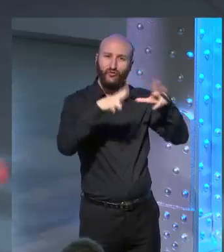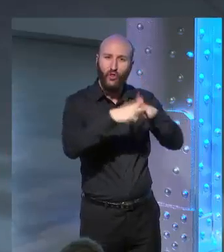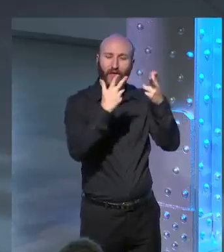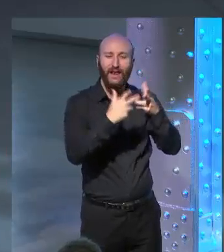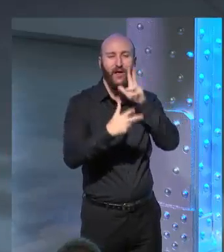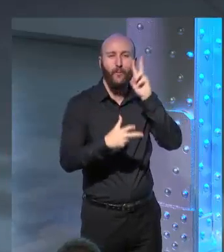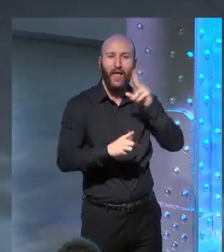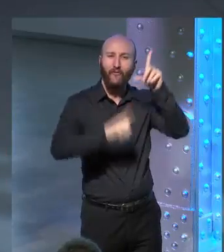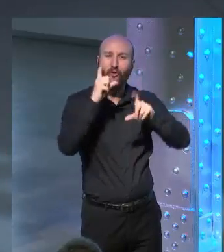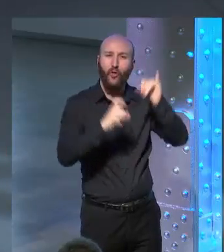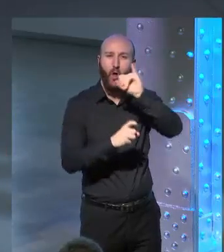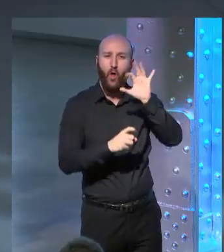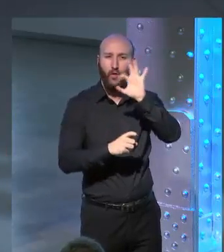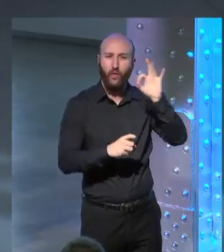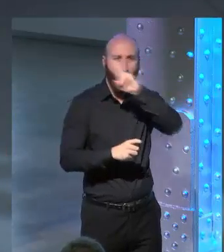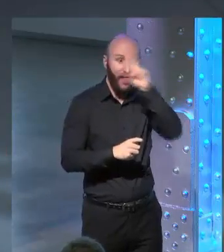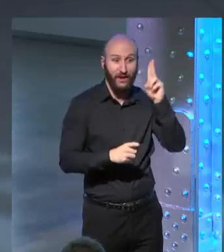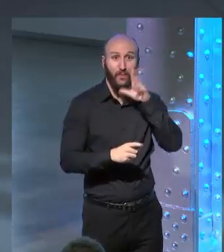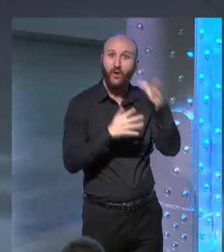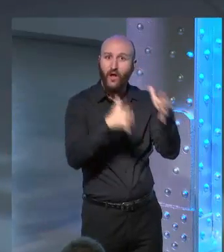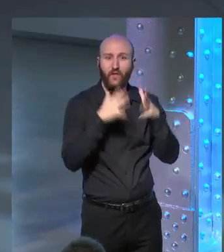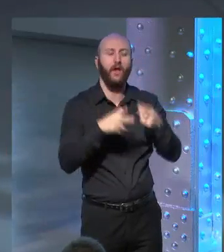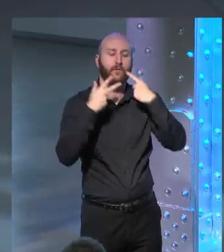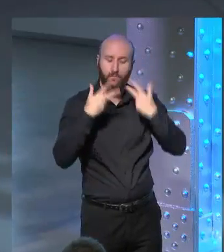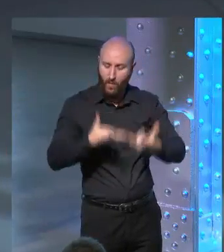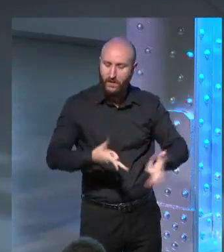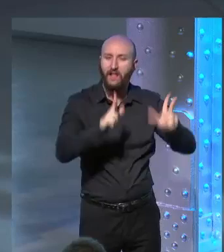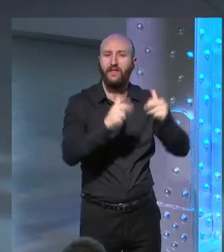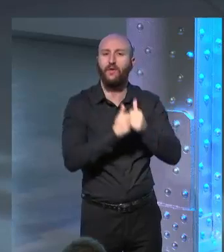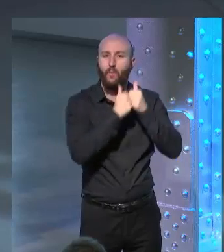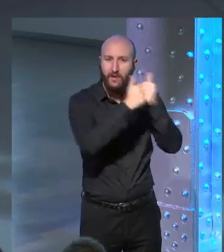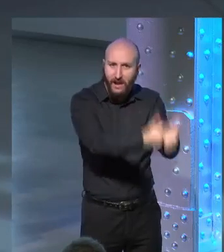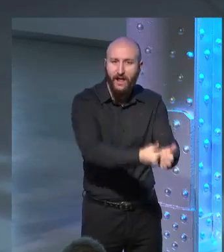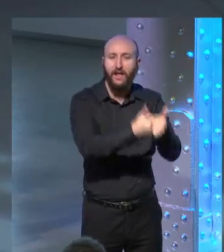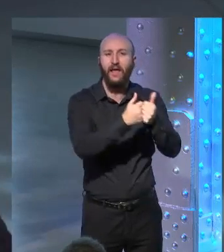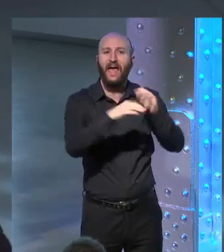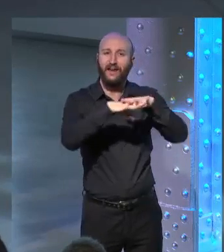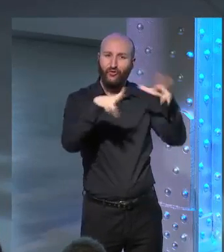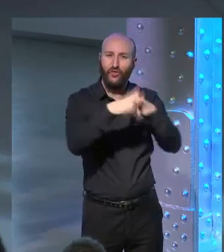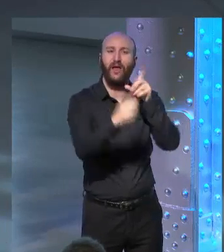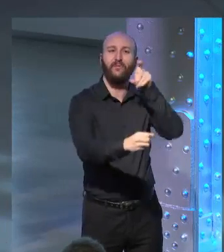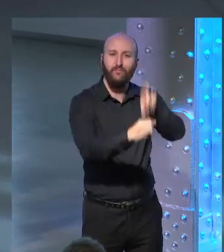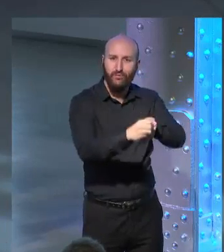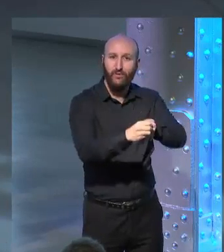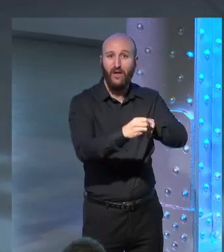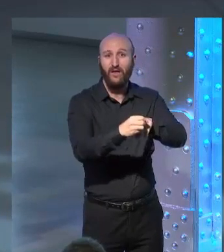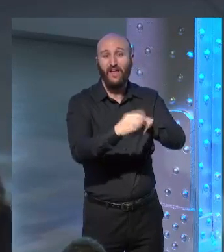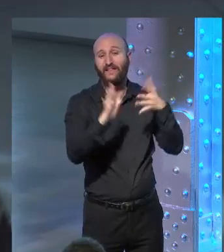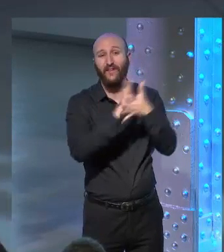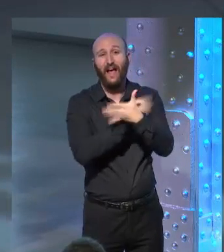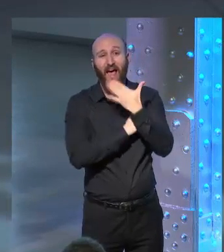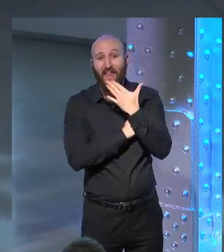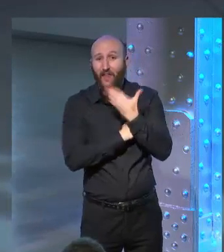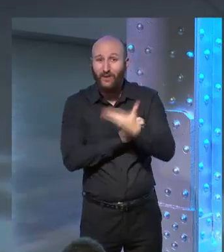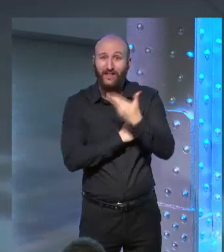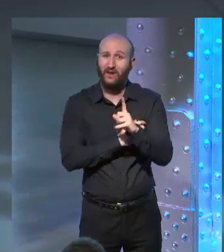Madrid, que es lo que más le puede gustar, bueno, pues adelante, acompáñale, síguele en esa red social. O sea, quizá a veces no es tanto la edad, ¿no? O sea, no, pues los